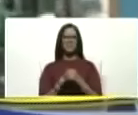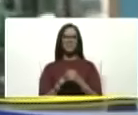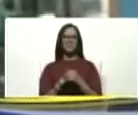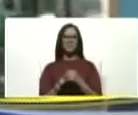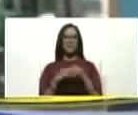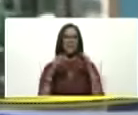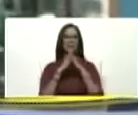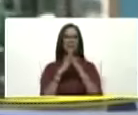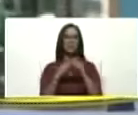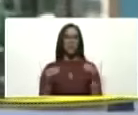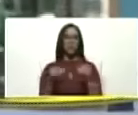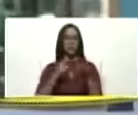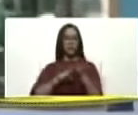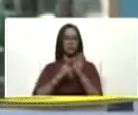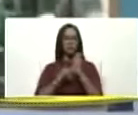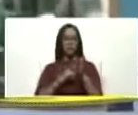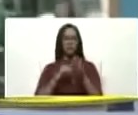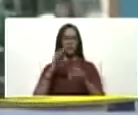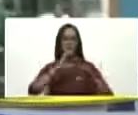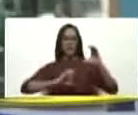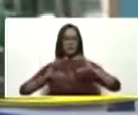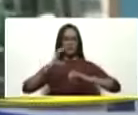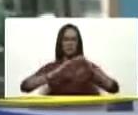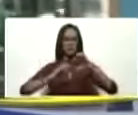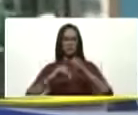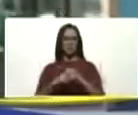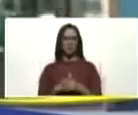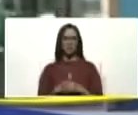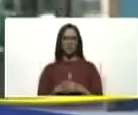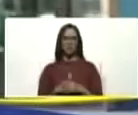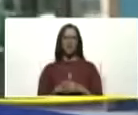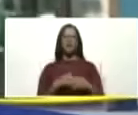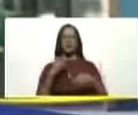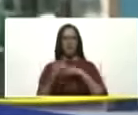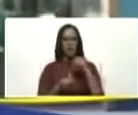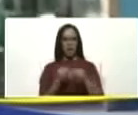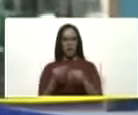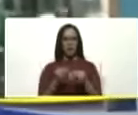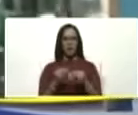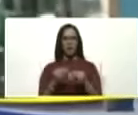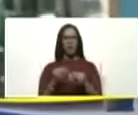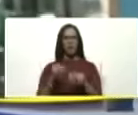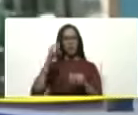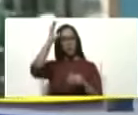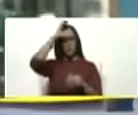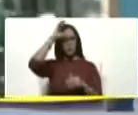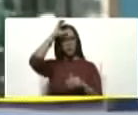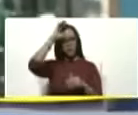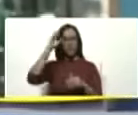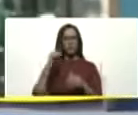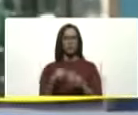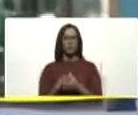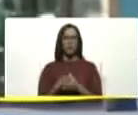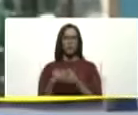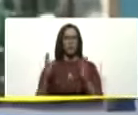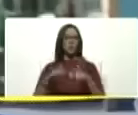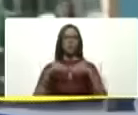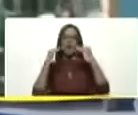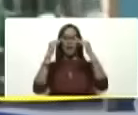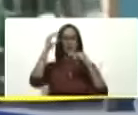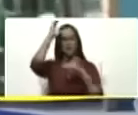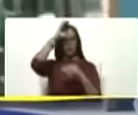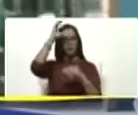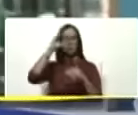en todo el gran concepto de las ciencias, que maneje el conocimiento, que tenga una alta